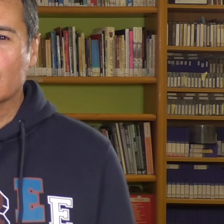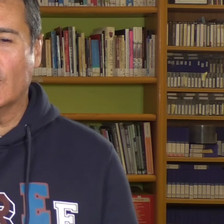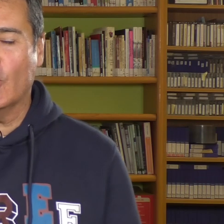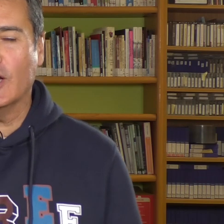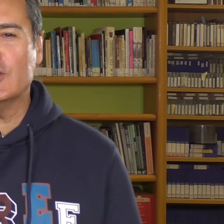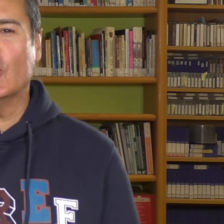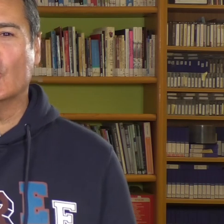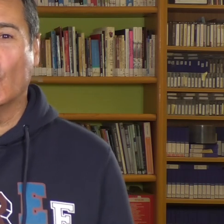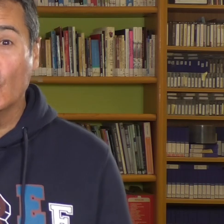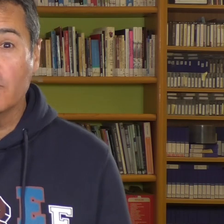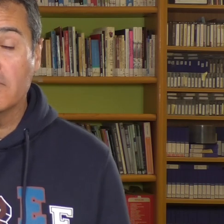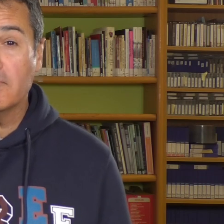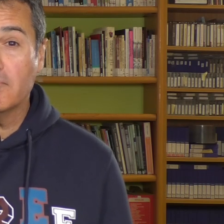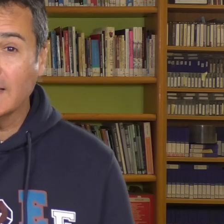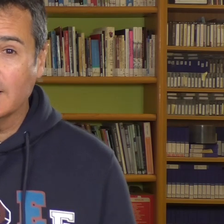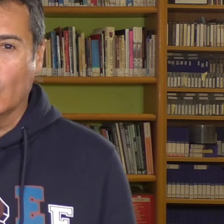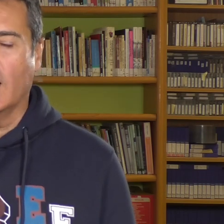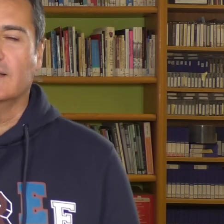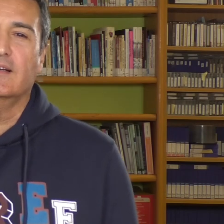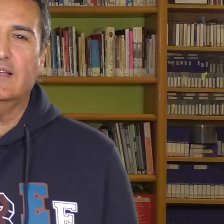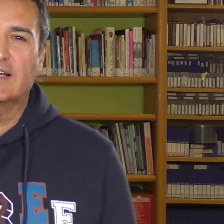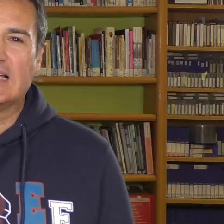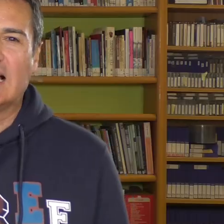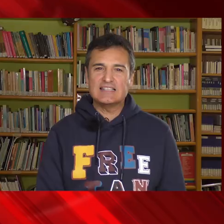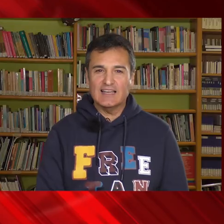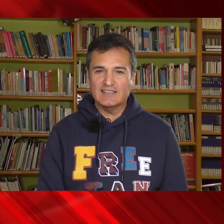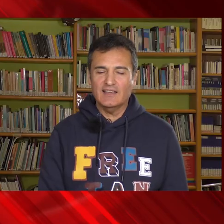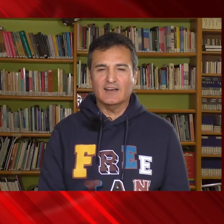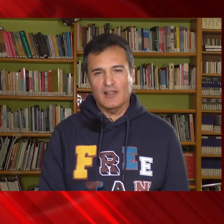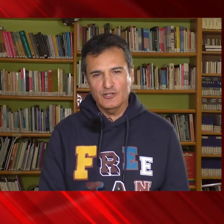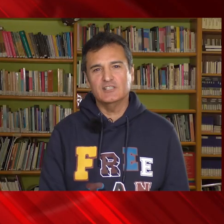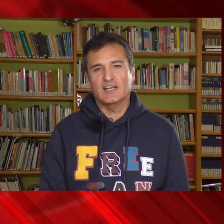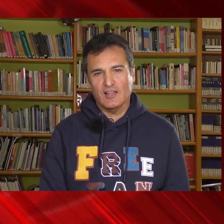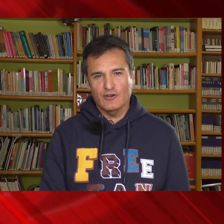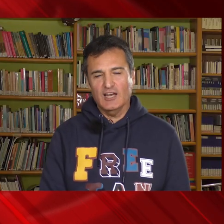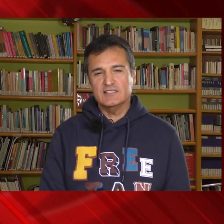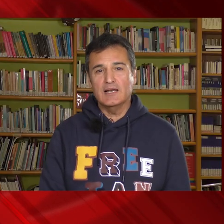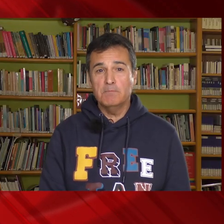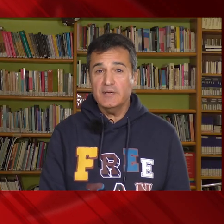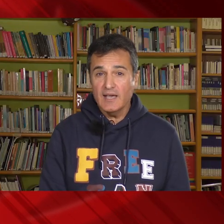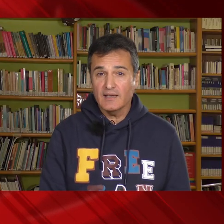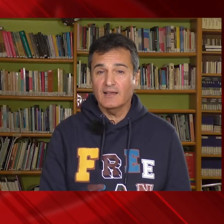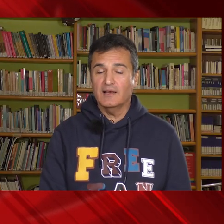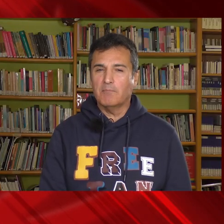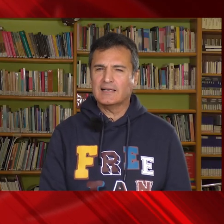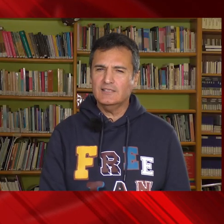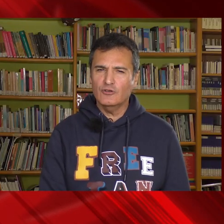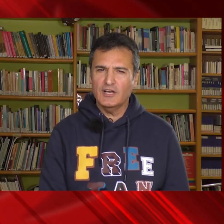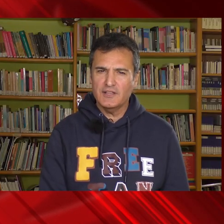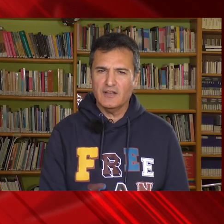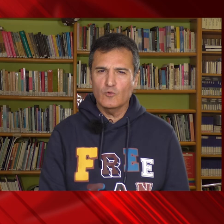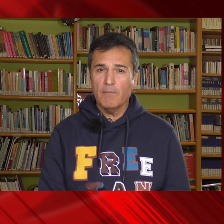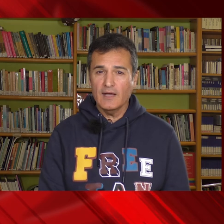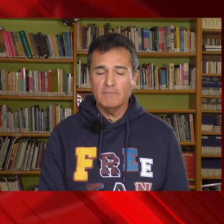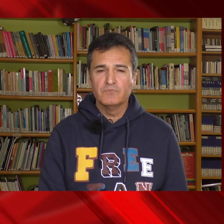Hoy estamos en conexión con Maite Mola. Ella es la secretaria de Relaciones Internacionales del PIE, el Partido